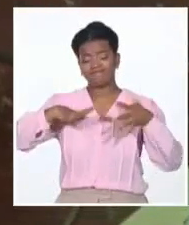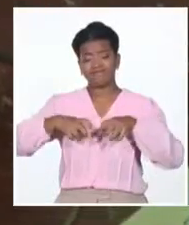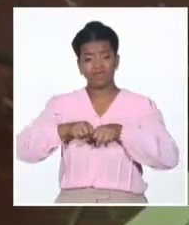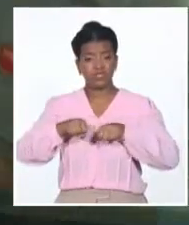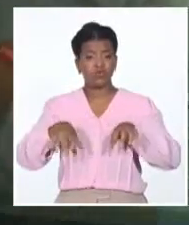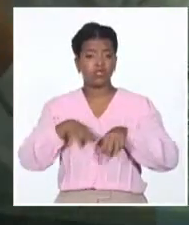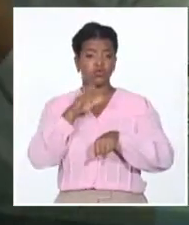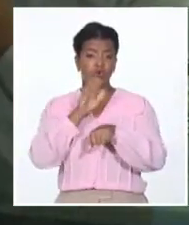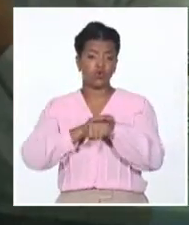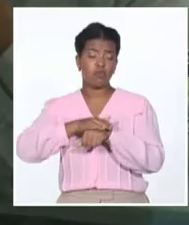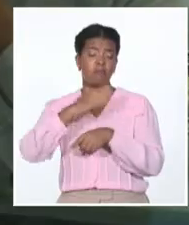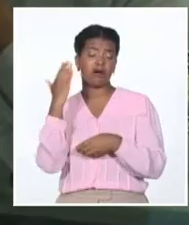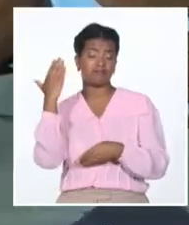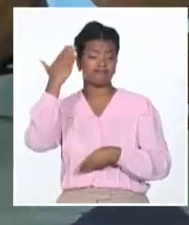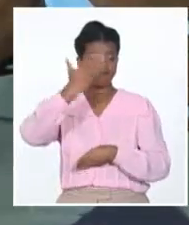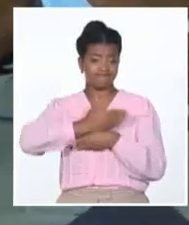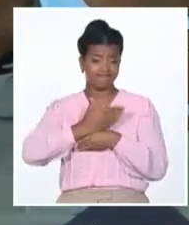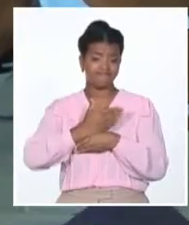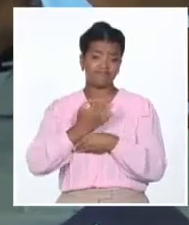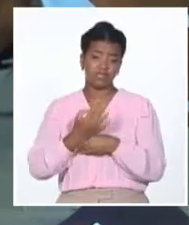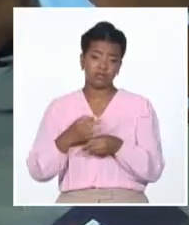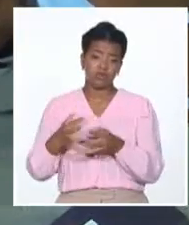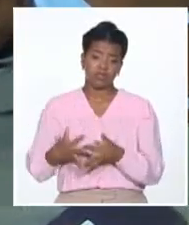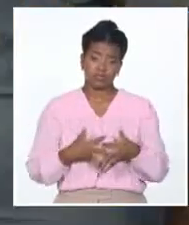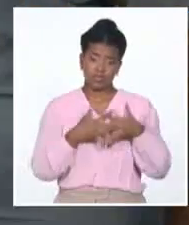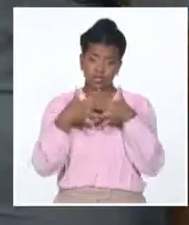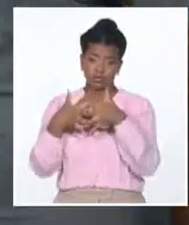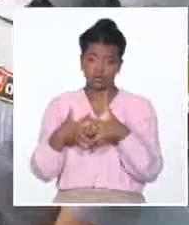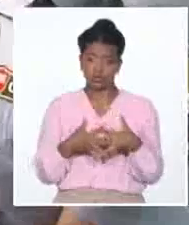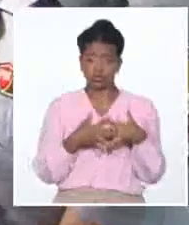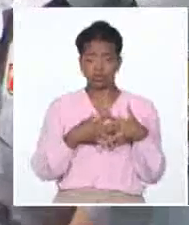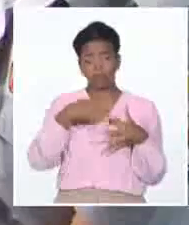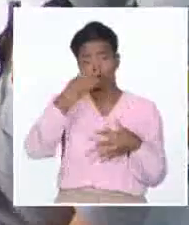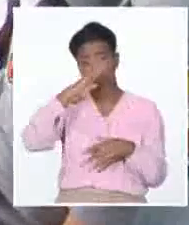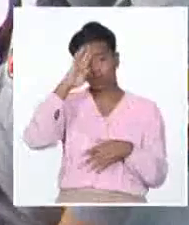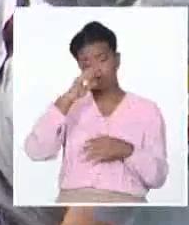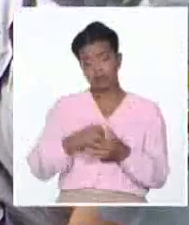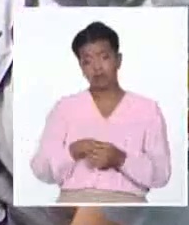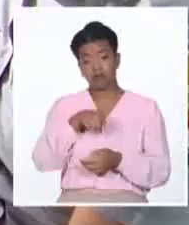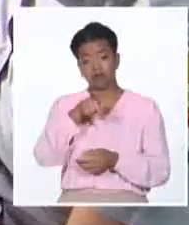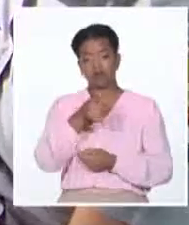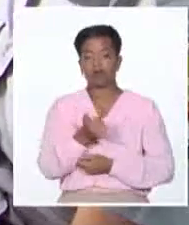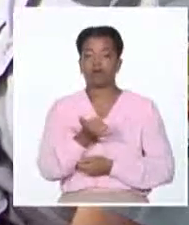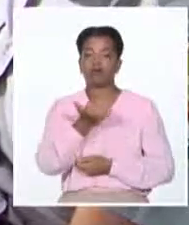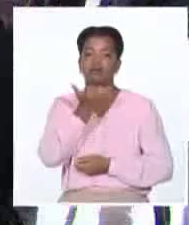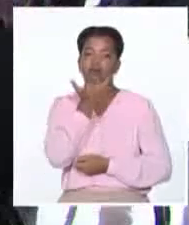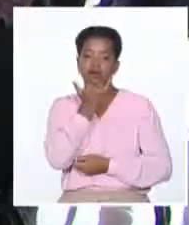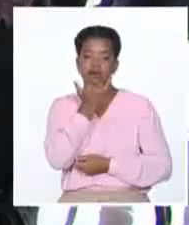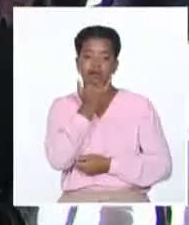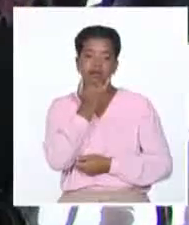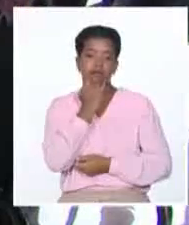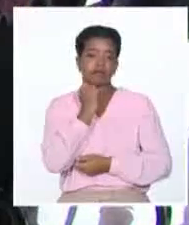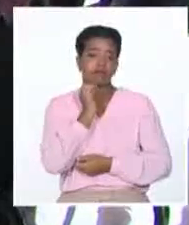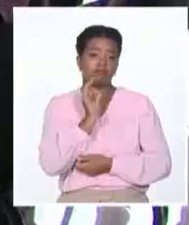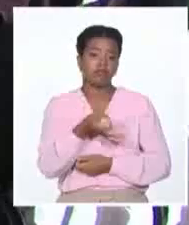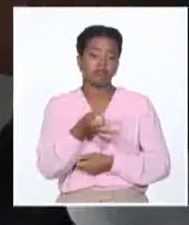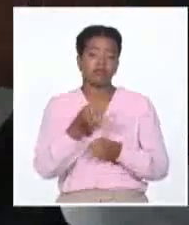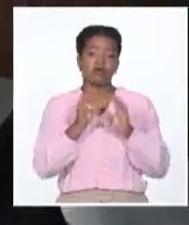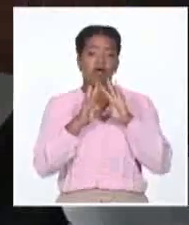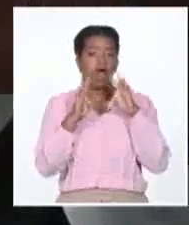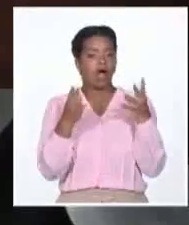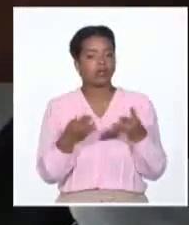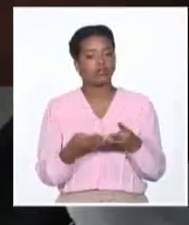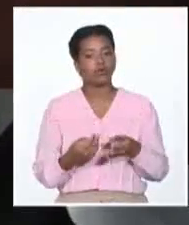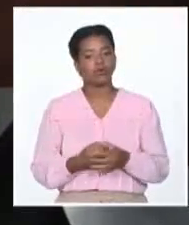bloqueo genocida y la política de asfixia del gobierno de los Estados Unidos que impacta en la vida de todos, en especial de quienes cumplen